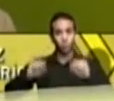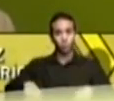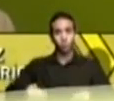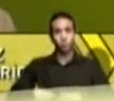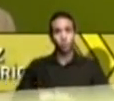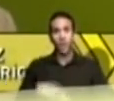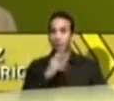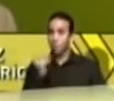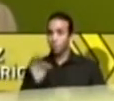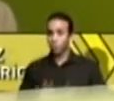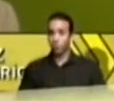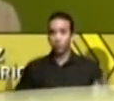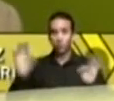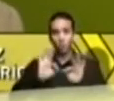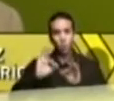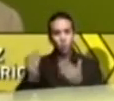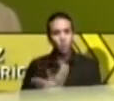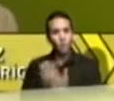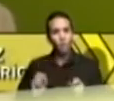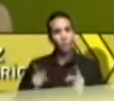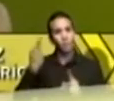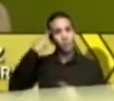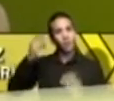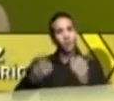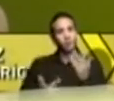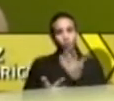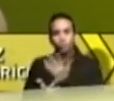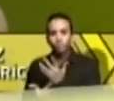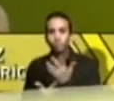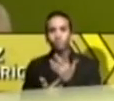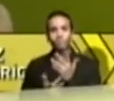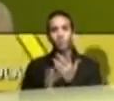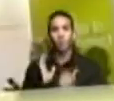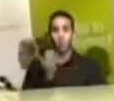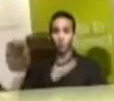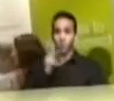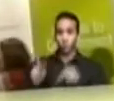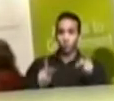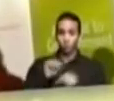trae nuevas oportunidades para transferir tecnología a nuestros agricultores tradicionales en la isla.